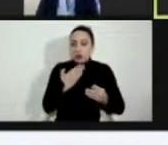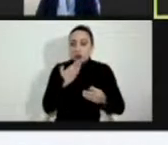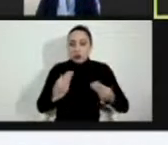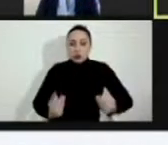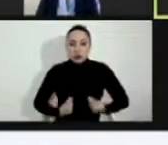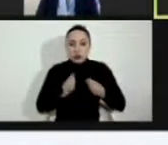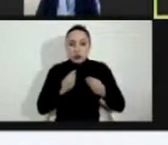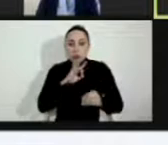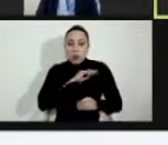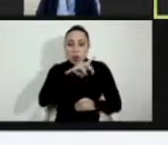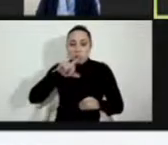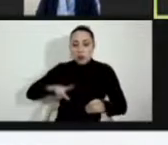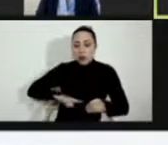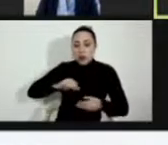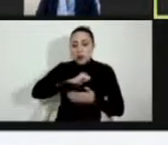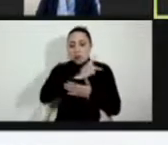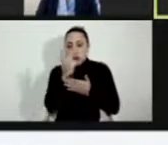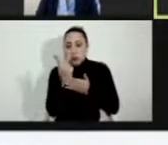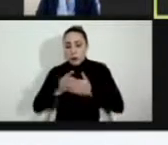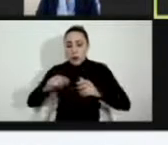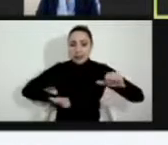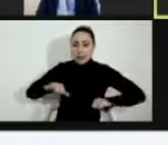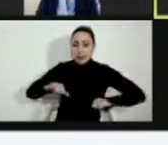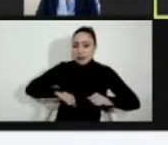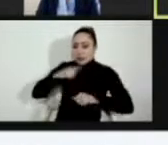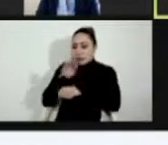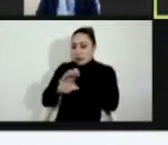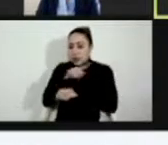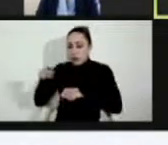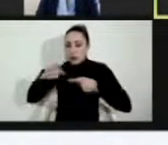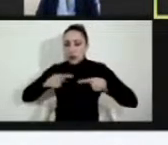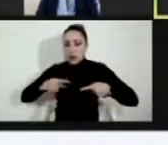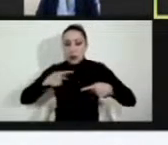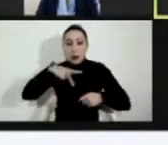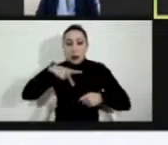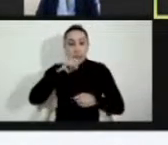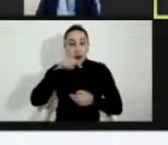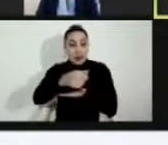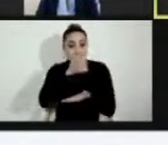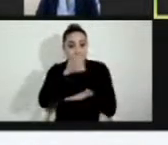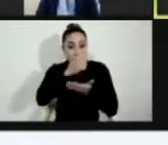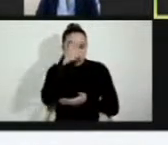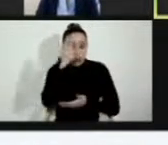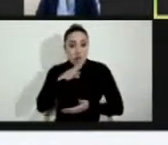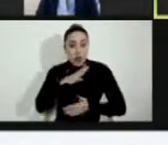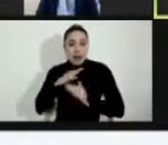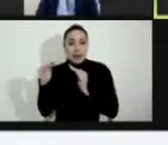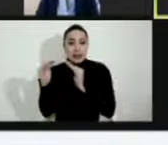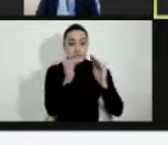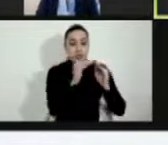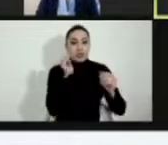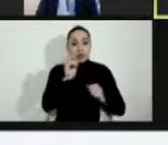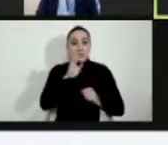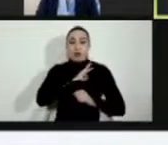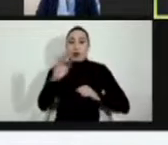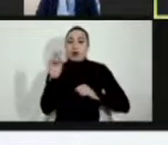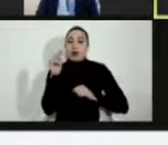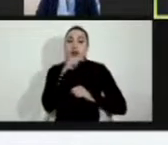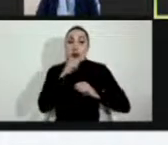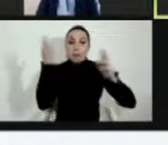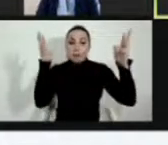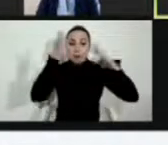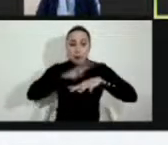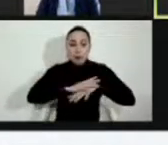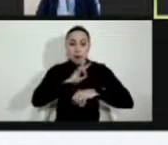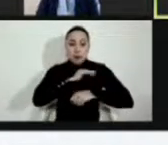integrados en materia de protección civil. No obstante, en la Ciudad de México existen viviendas con vulnerabilidad física que tienen una probabilidad de daño